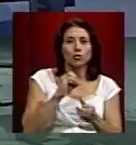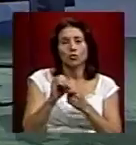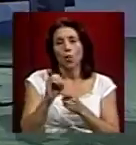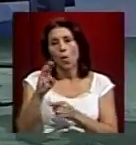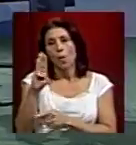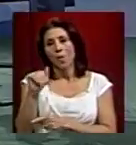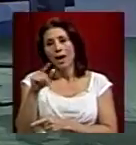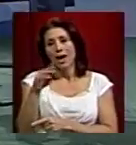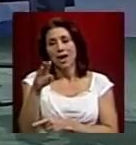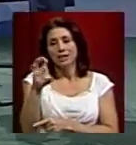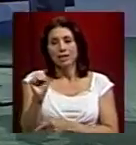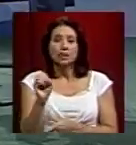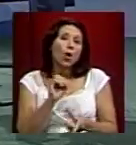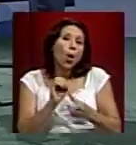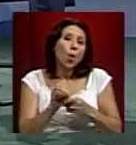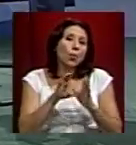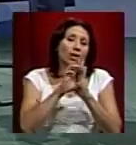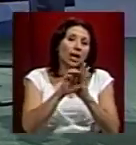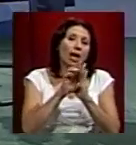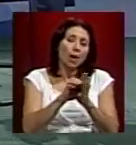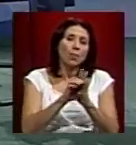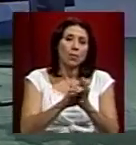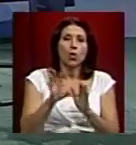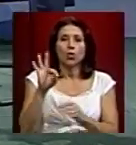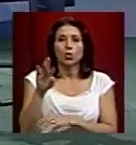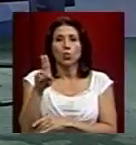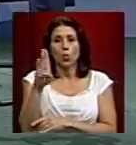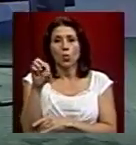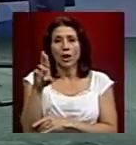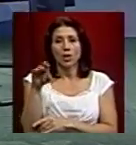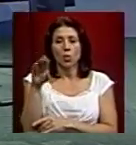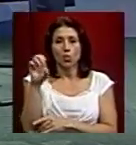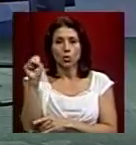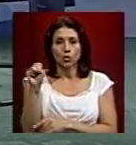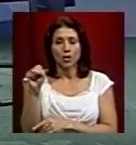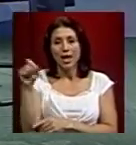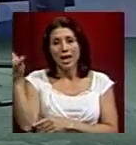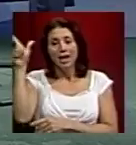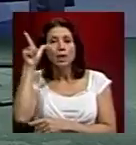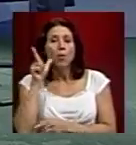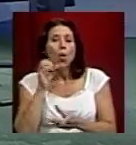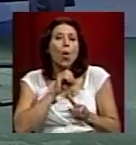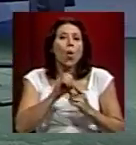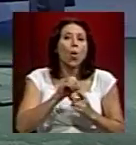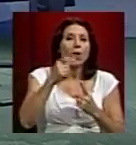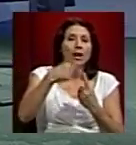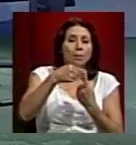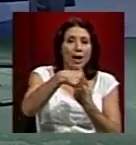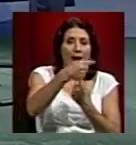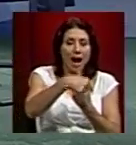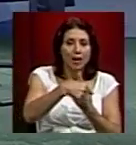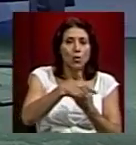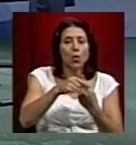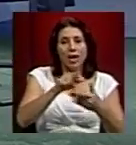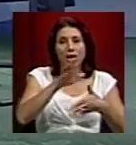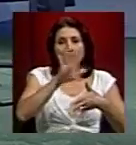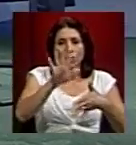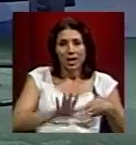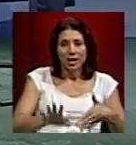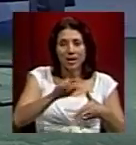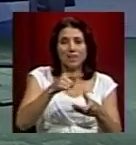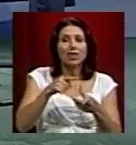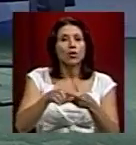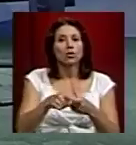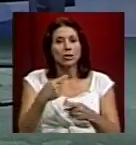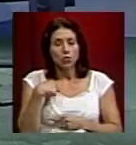bagaces, o en tubérculos en la zona de Limón, o el banano en la zona ¿cómo se llama?, del Caribe. Entonces yo lo que veo